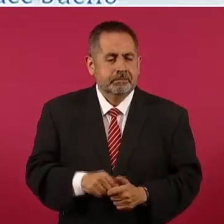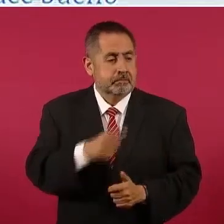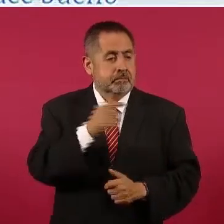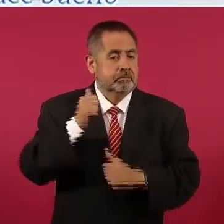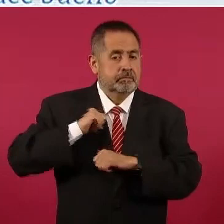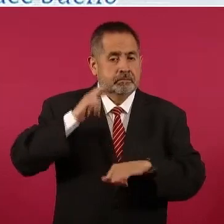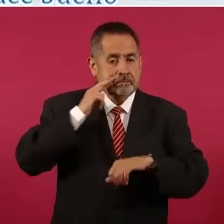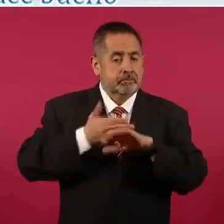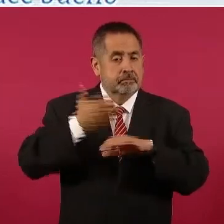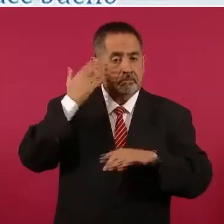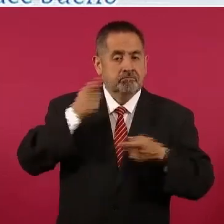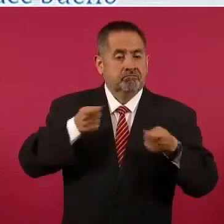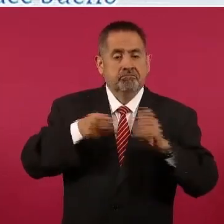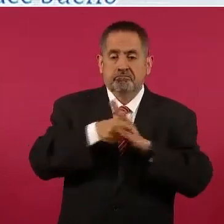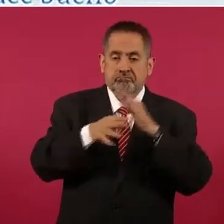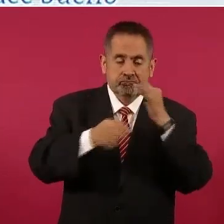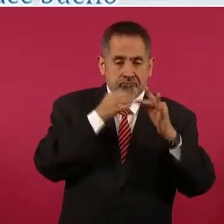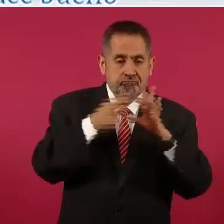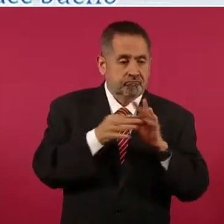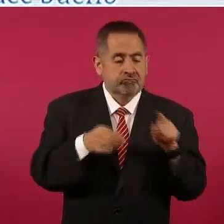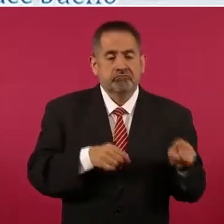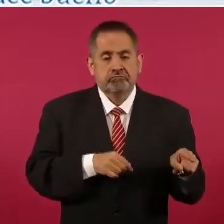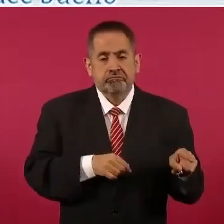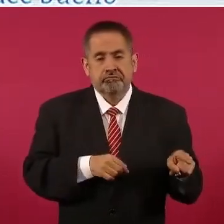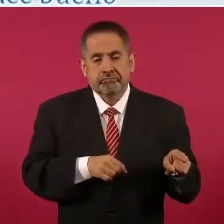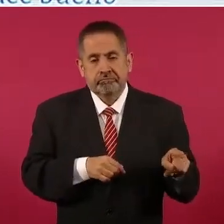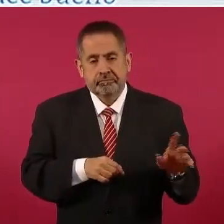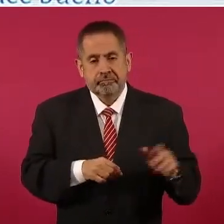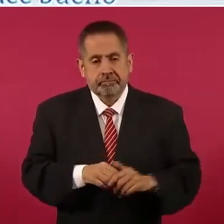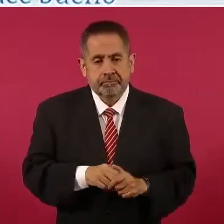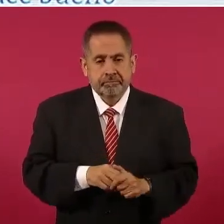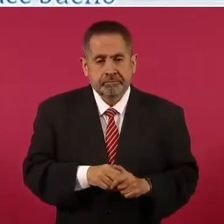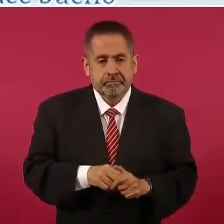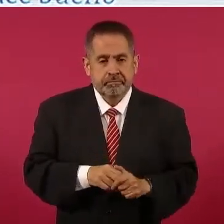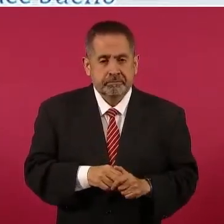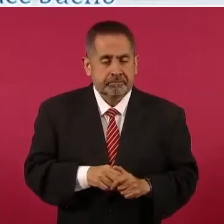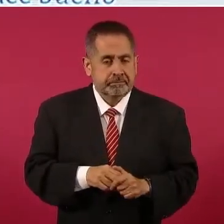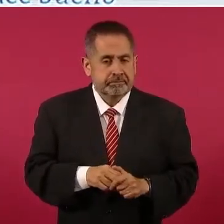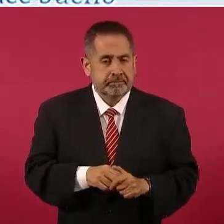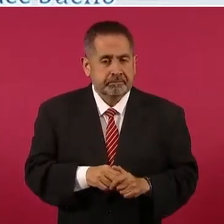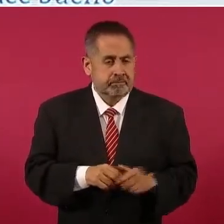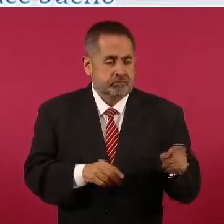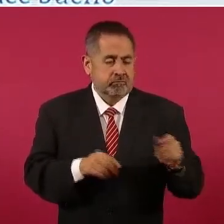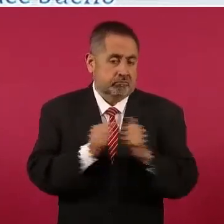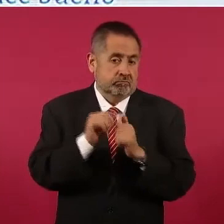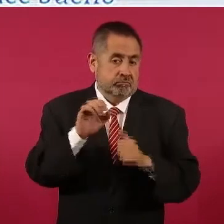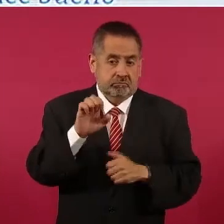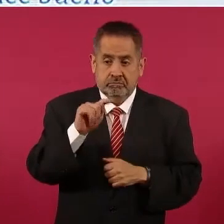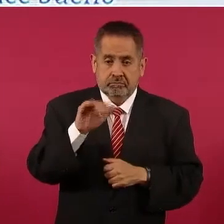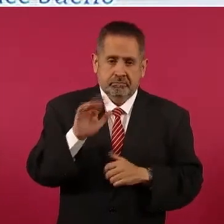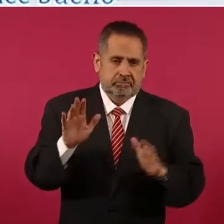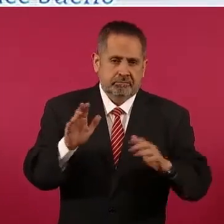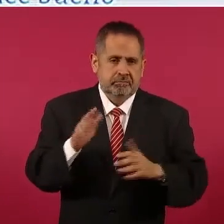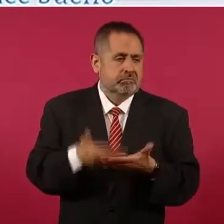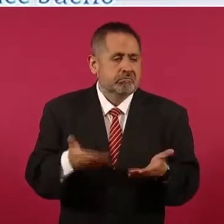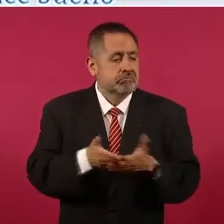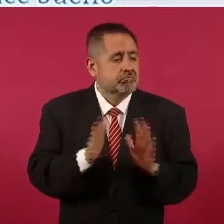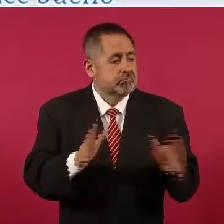manejaban el periodismo de manera ética. Ya no.